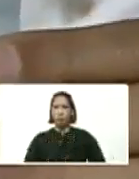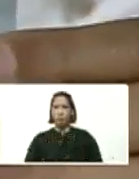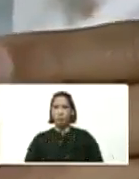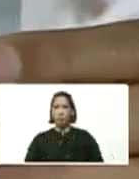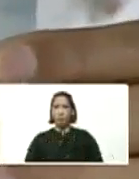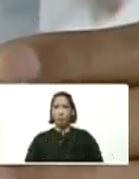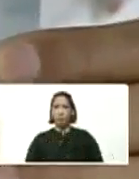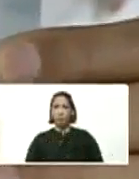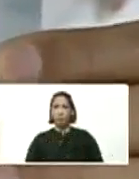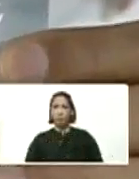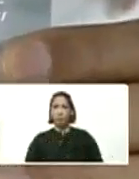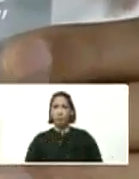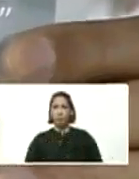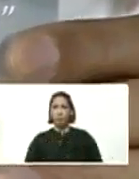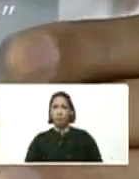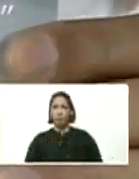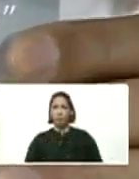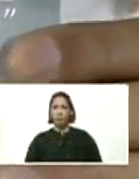entre nosotros.